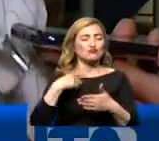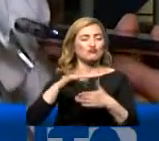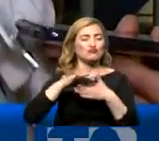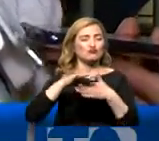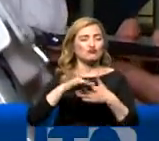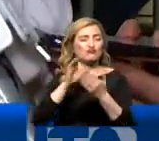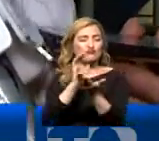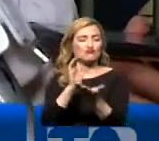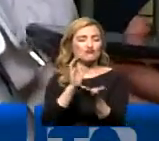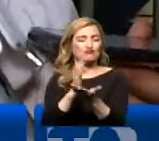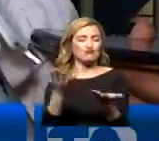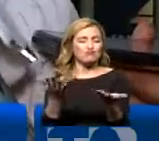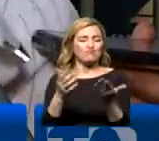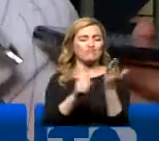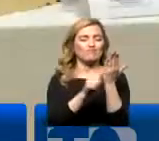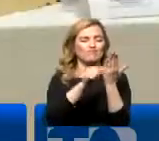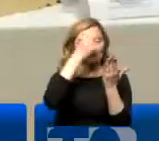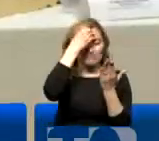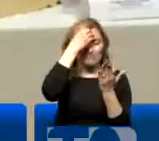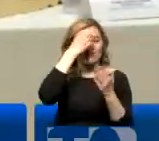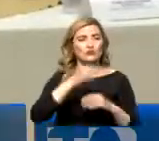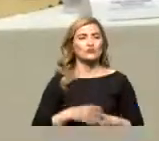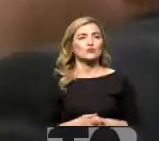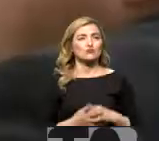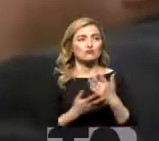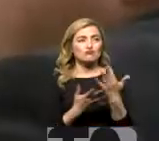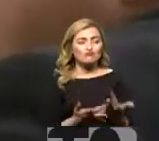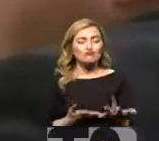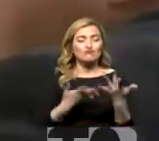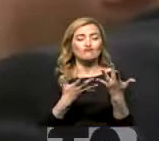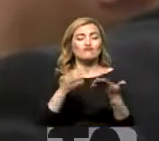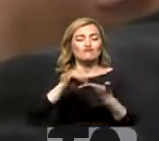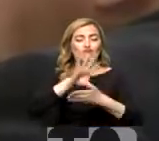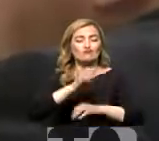Seguridad Social, al Ministerio de Educación. Y están a la espera de que el